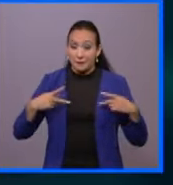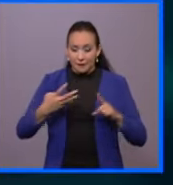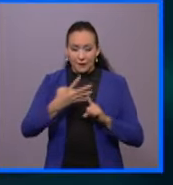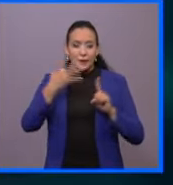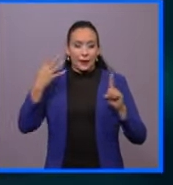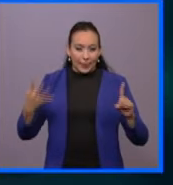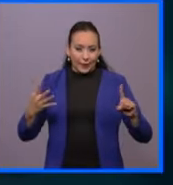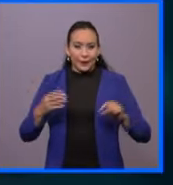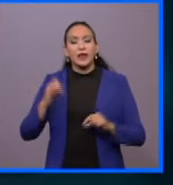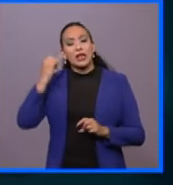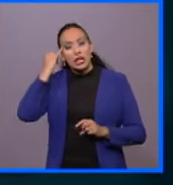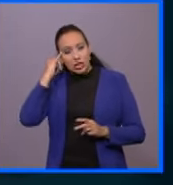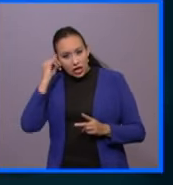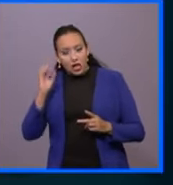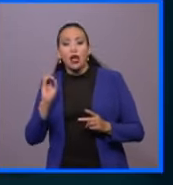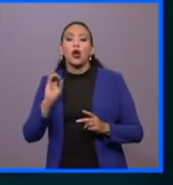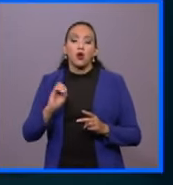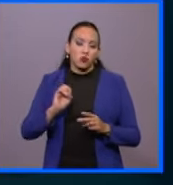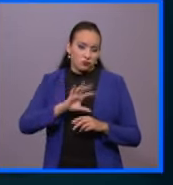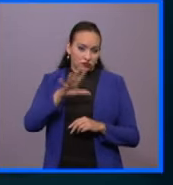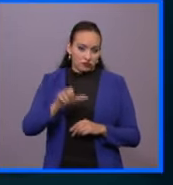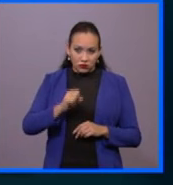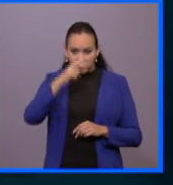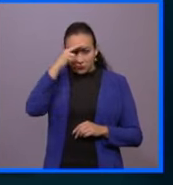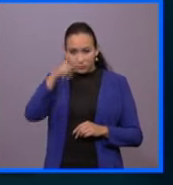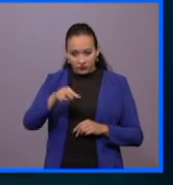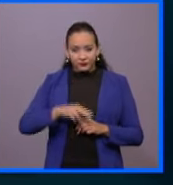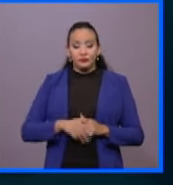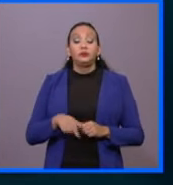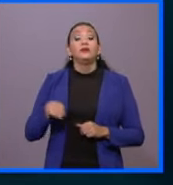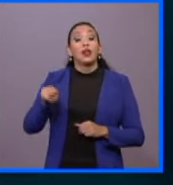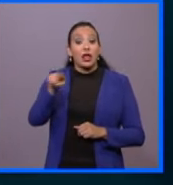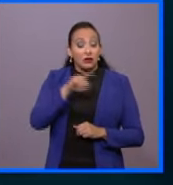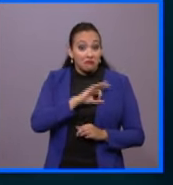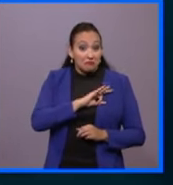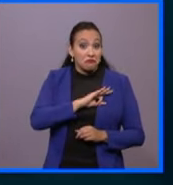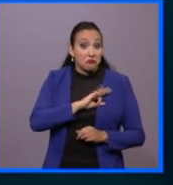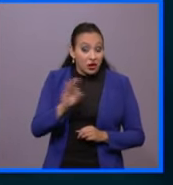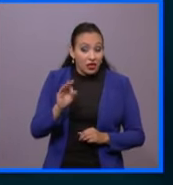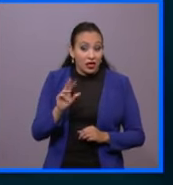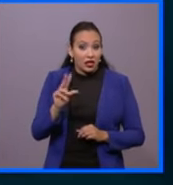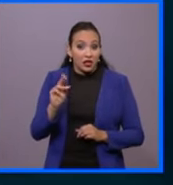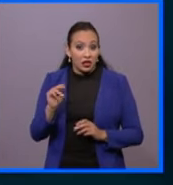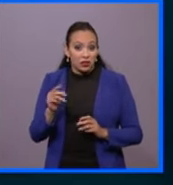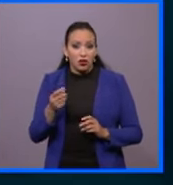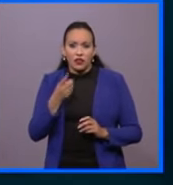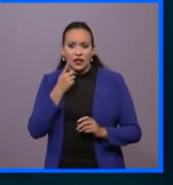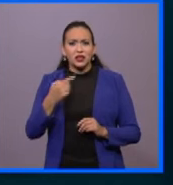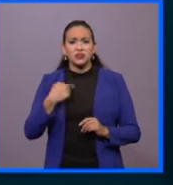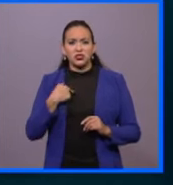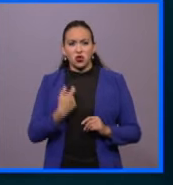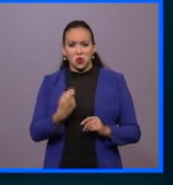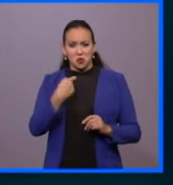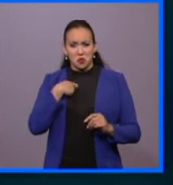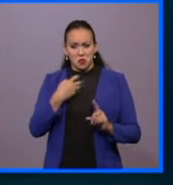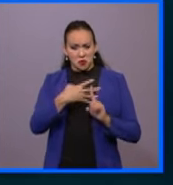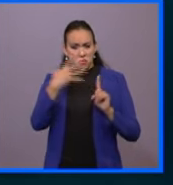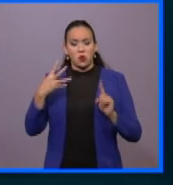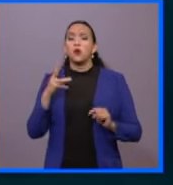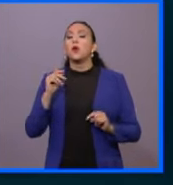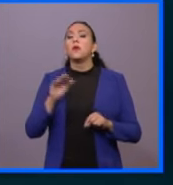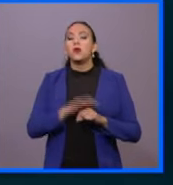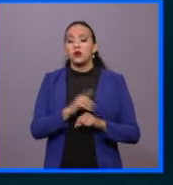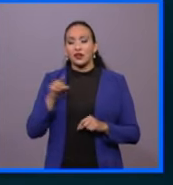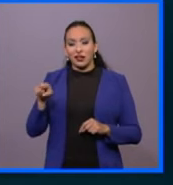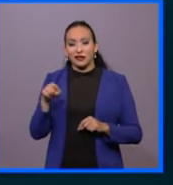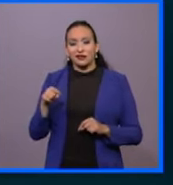LGBTI+, indígenas y o afrodescendientes podrían no identificarse con dichas siglas porque representan un